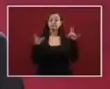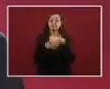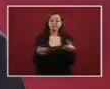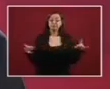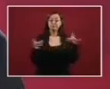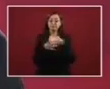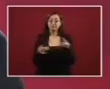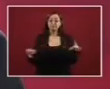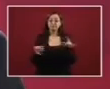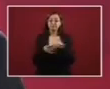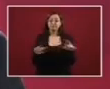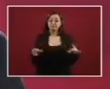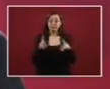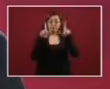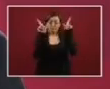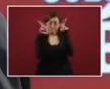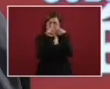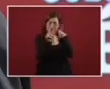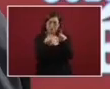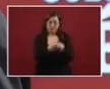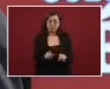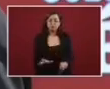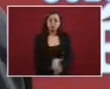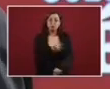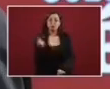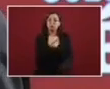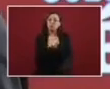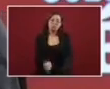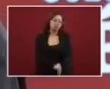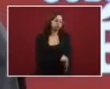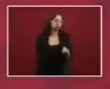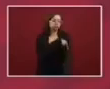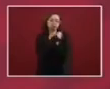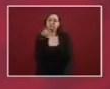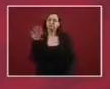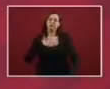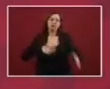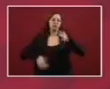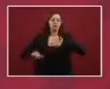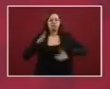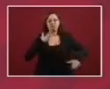para no cansar pero es muchísimo